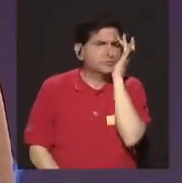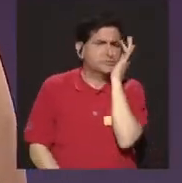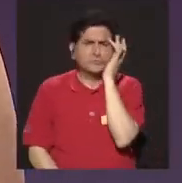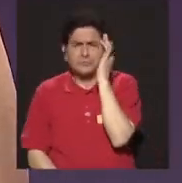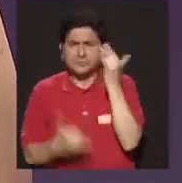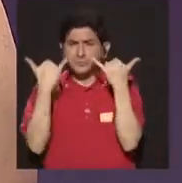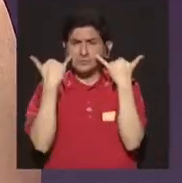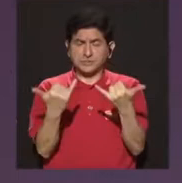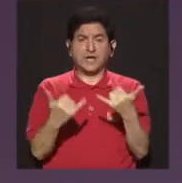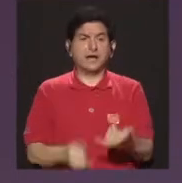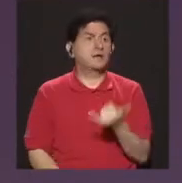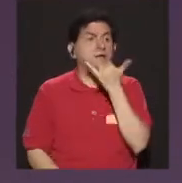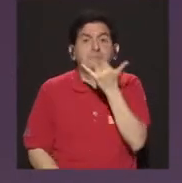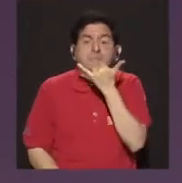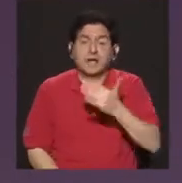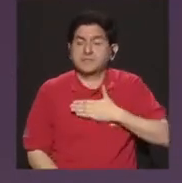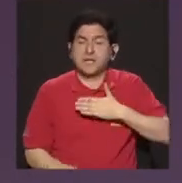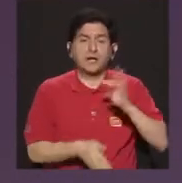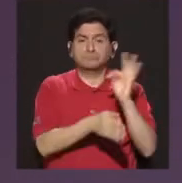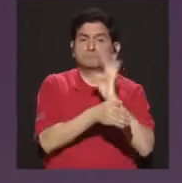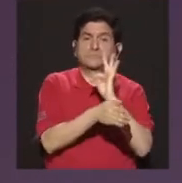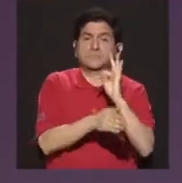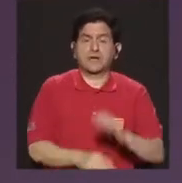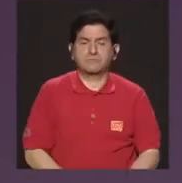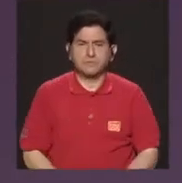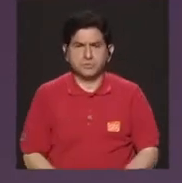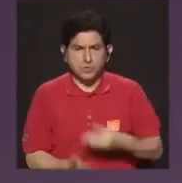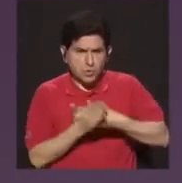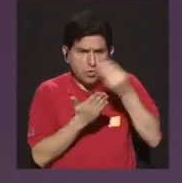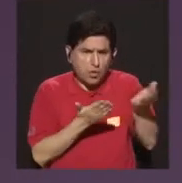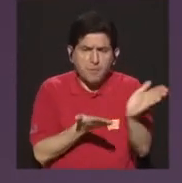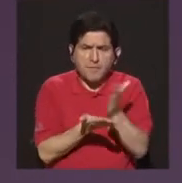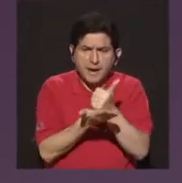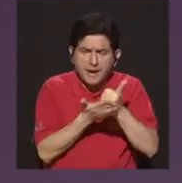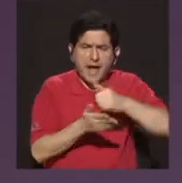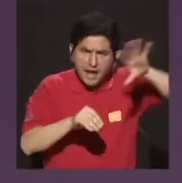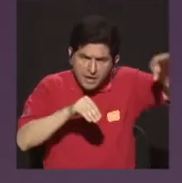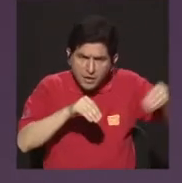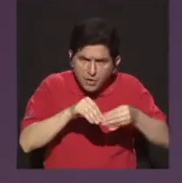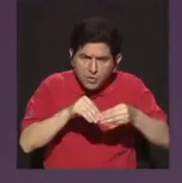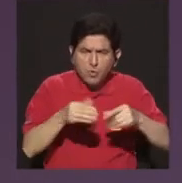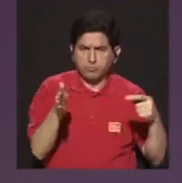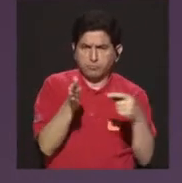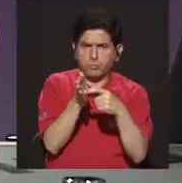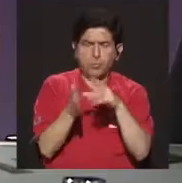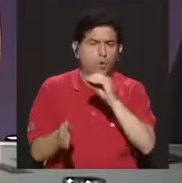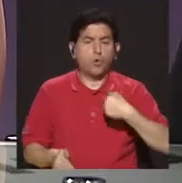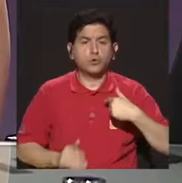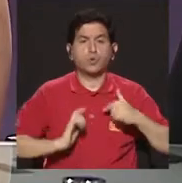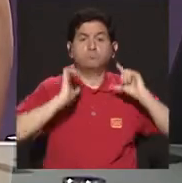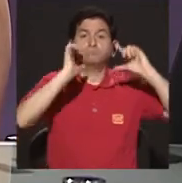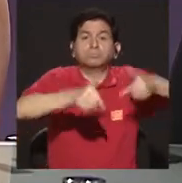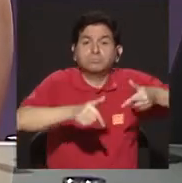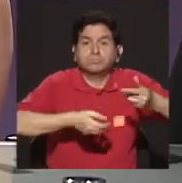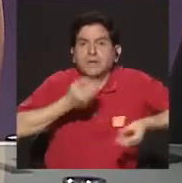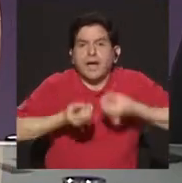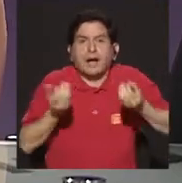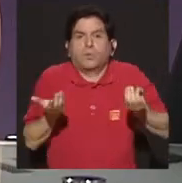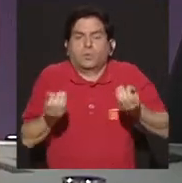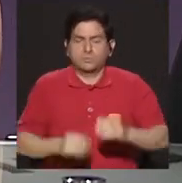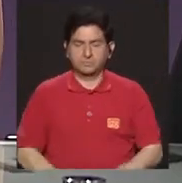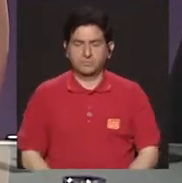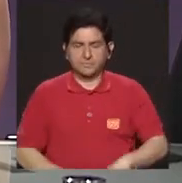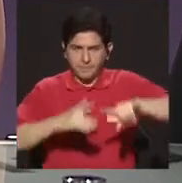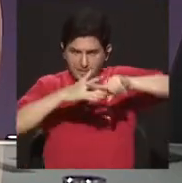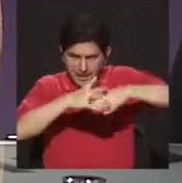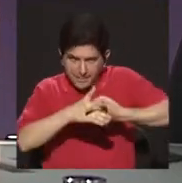inmediata es qué va a pasar con mi televisor si hay que comprarle un aparatito convertidor si ya lo tengo que tirar a la basura o que entonces quizá